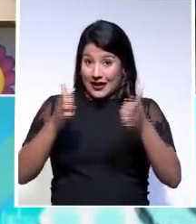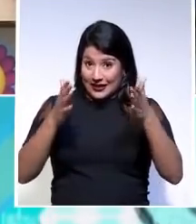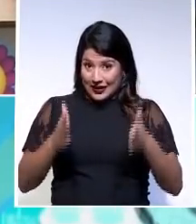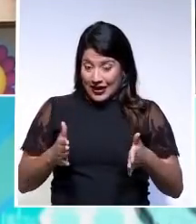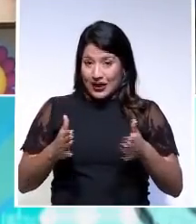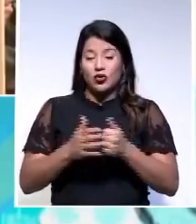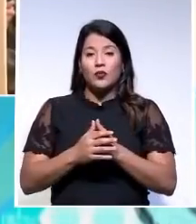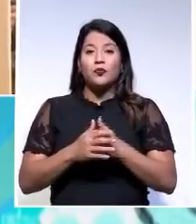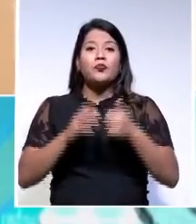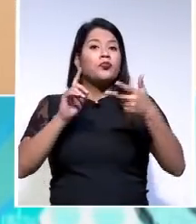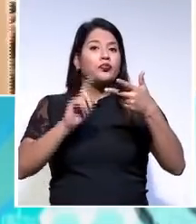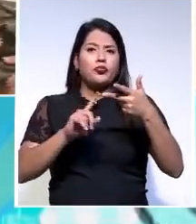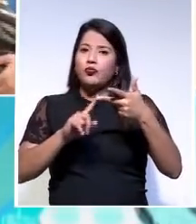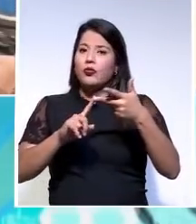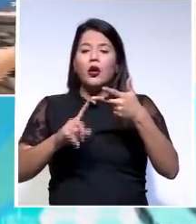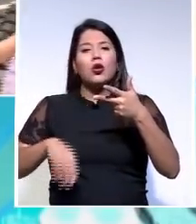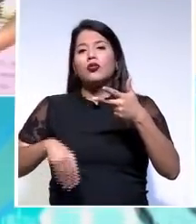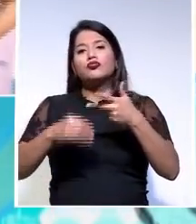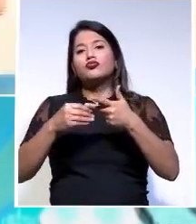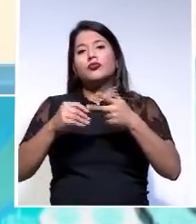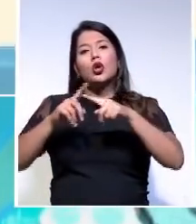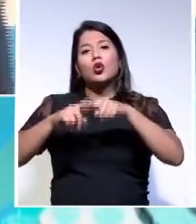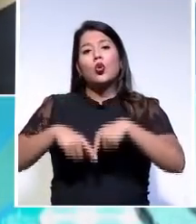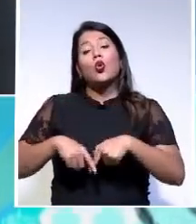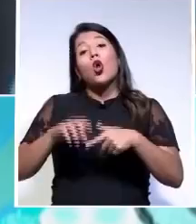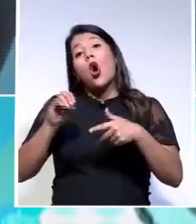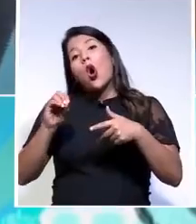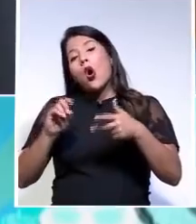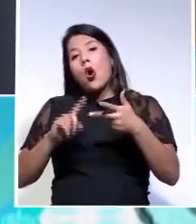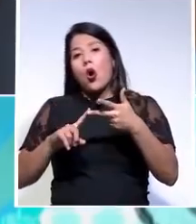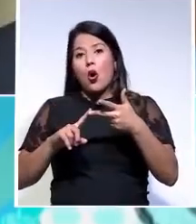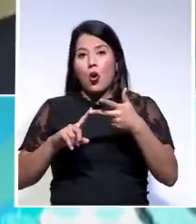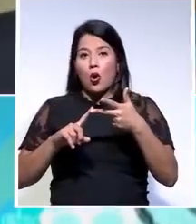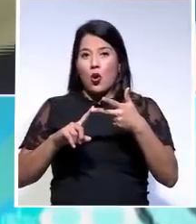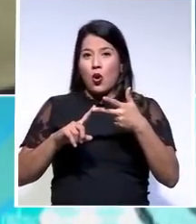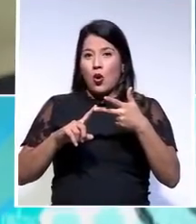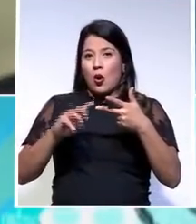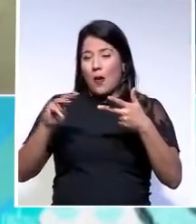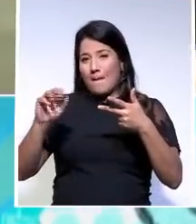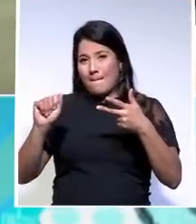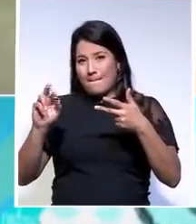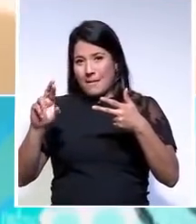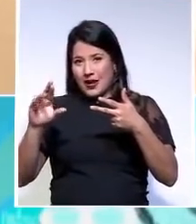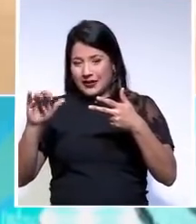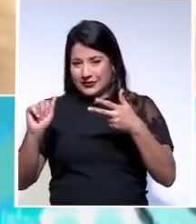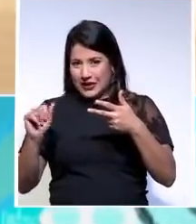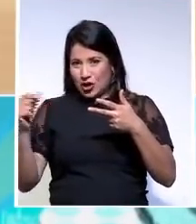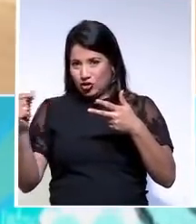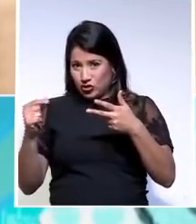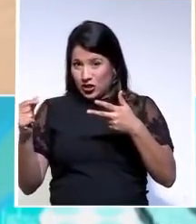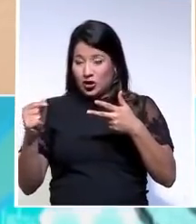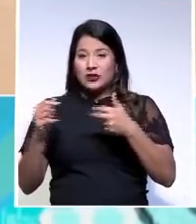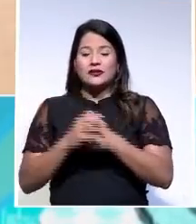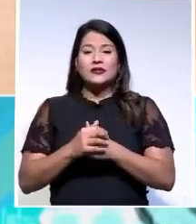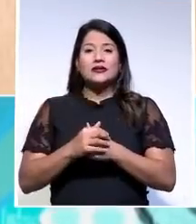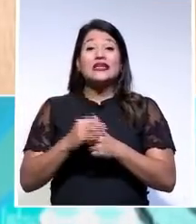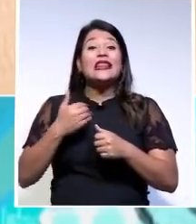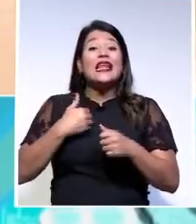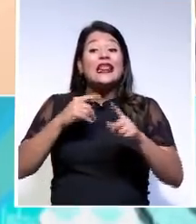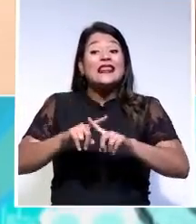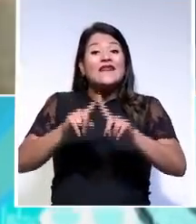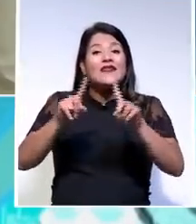los nulos y los de doña Marcia González, que también pues están ahí, pero esta es la diferencia de estos 150 votos. Pero